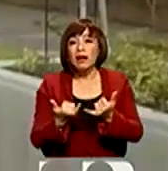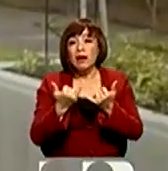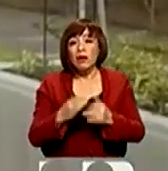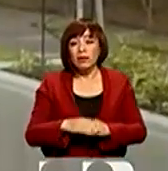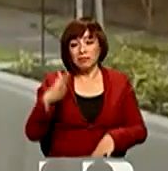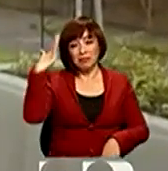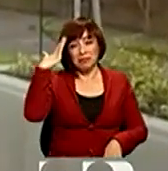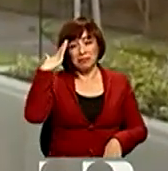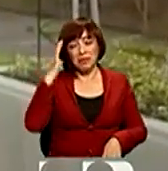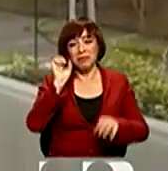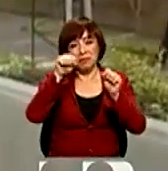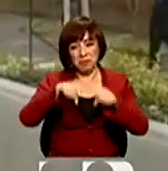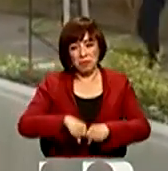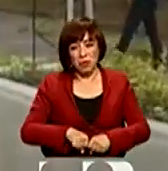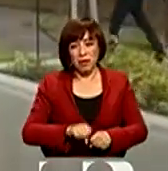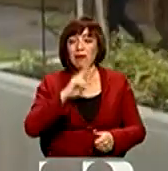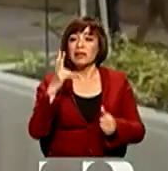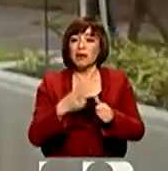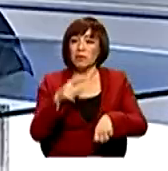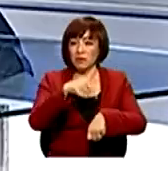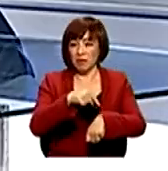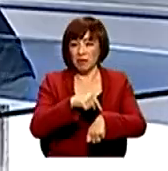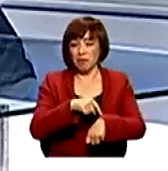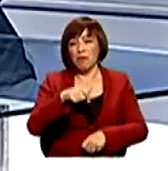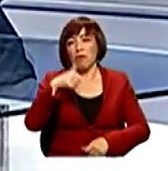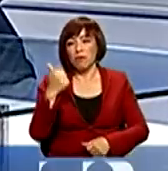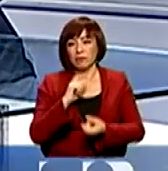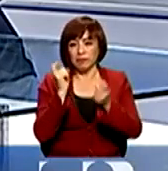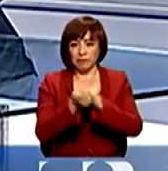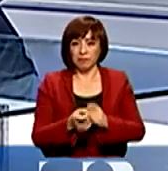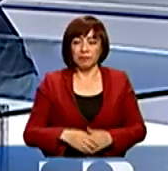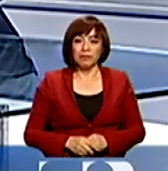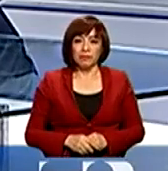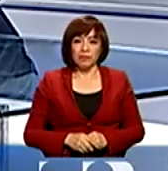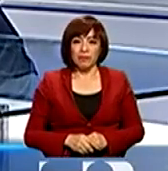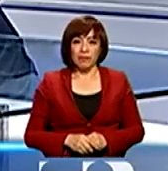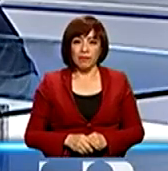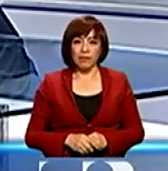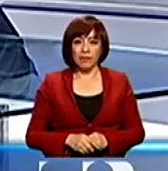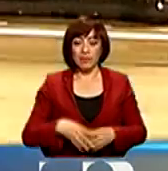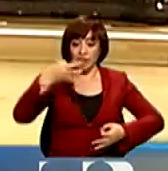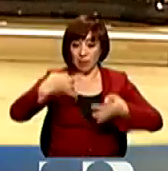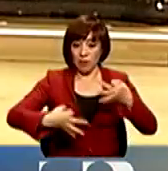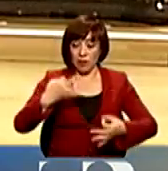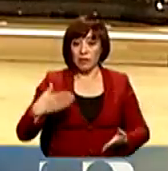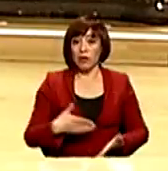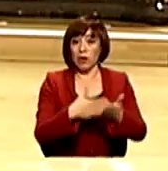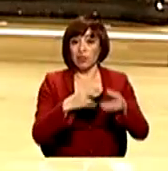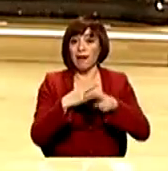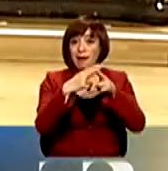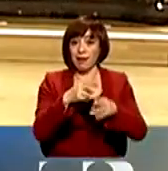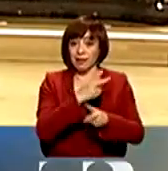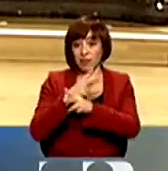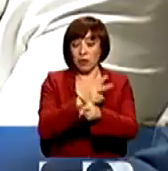nos establece la posibilidad de que se dé un segundo señalamiento. La audiencia de juzgamiento contra el ex consejero de Participación Ciudadana